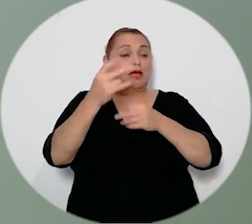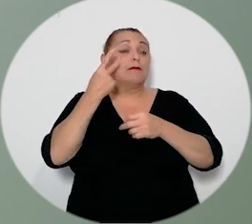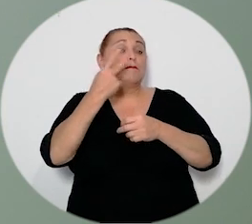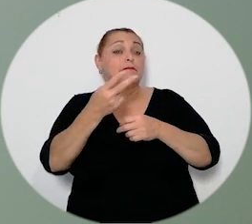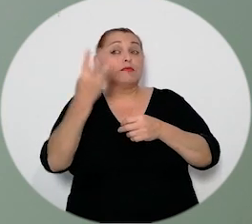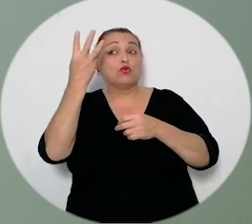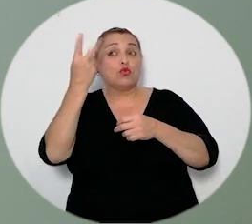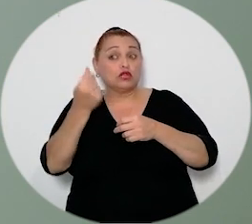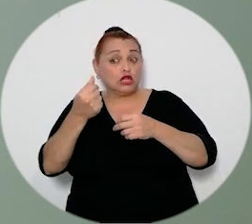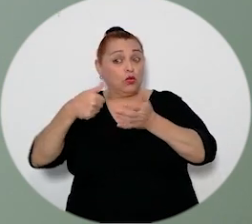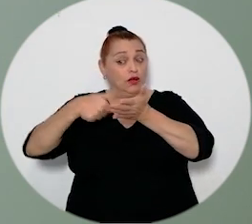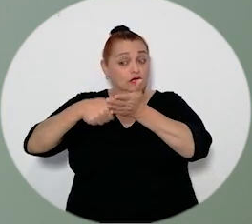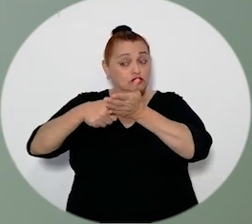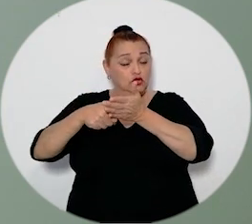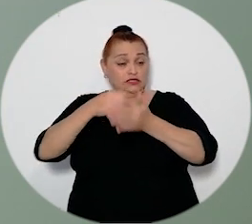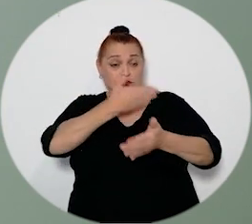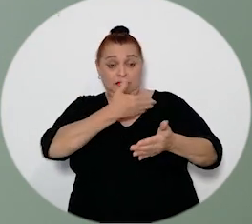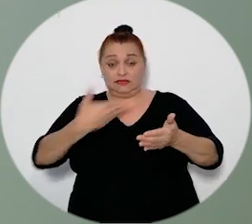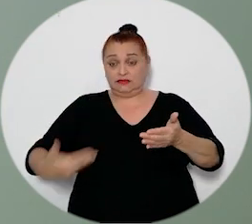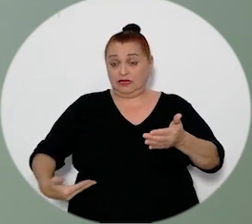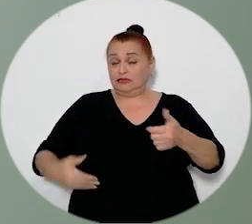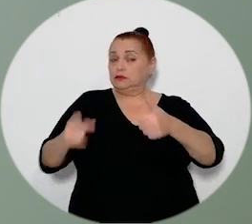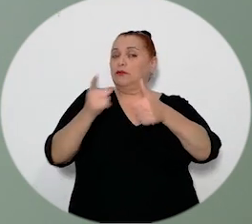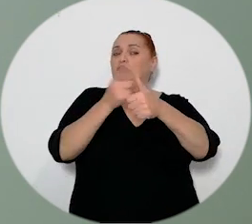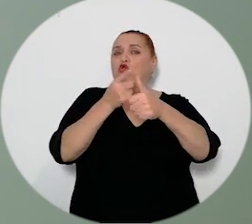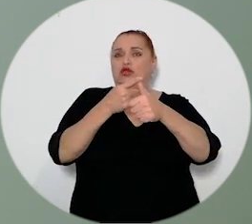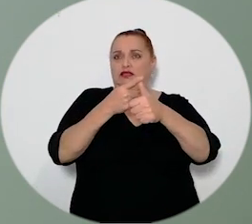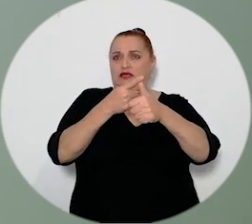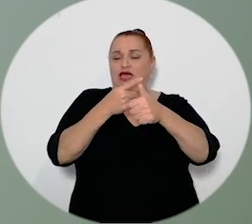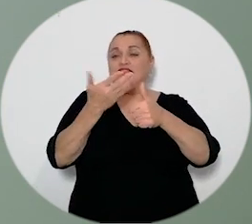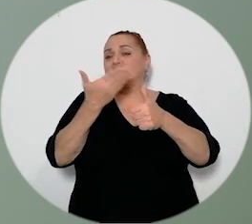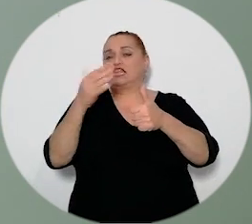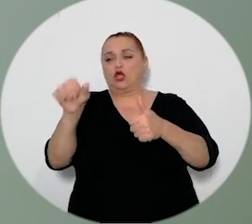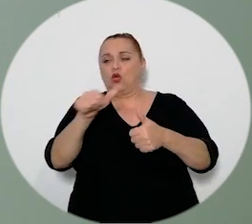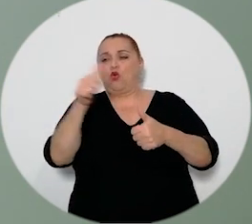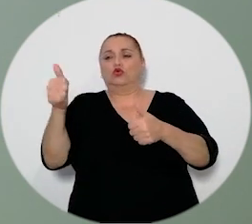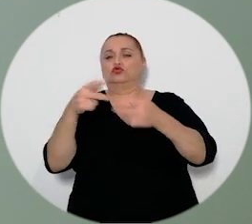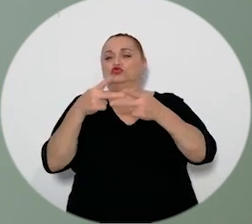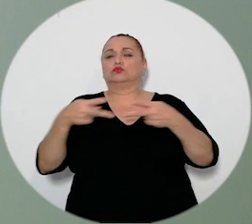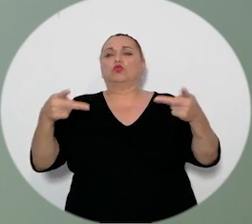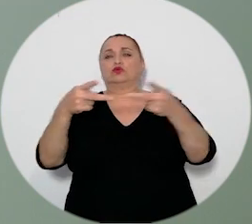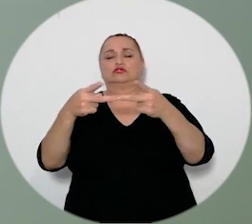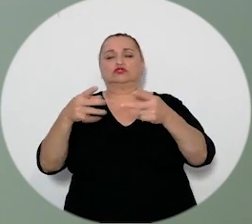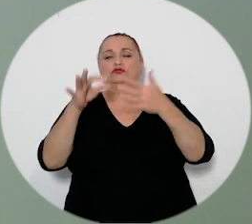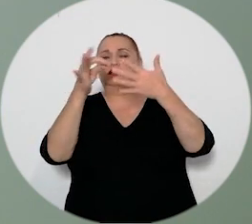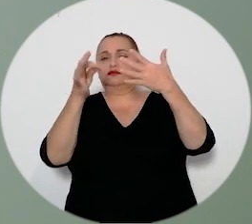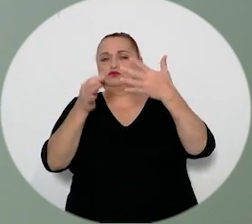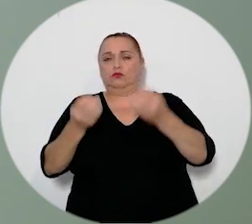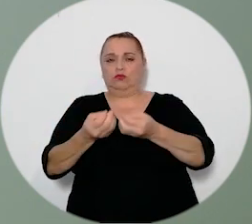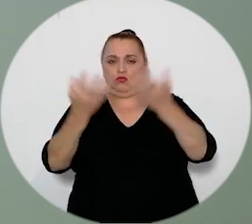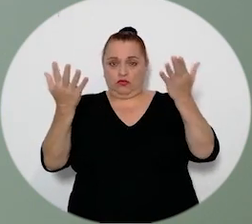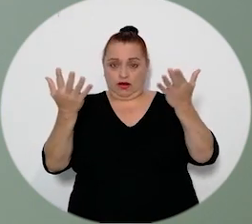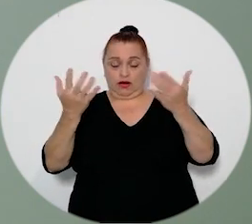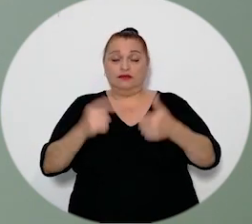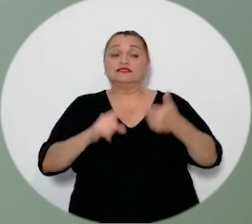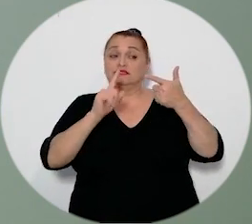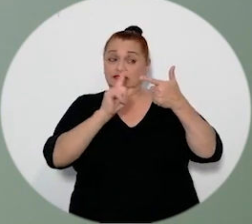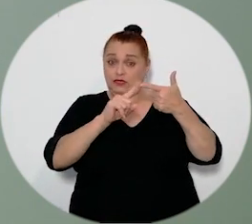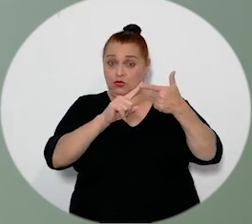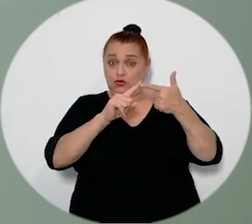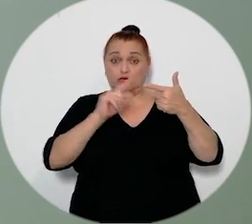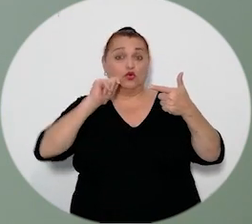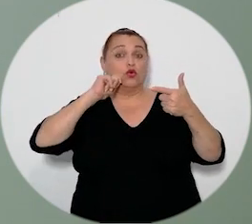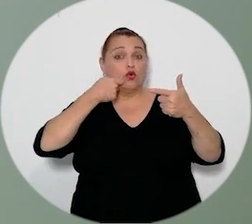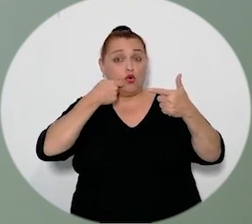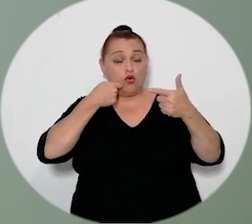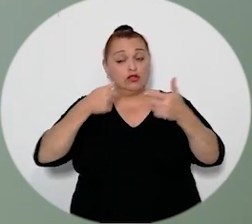determinar que el escrutinio de las elecciones presidenciales tendrá prioridad respecto del de los restantes cargos de elección popular. La segunda